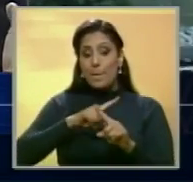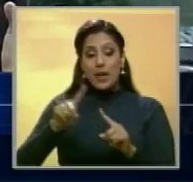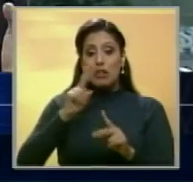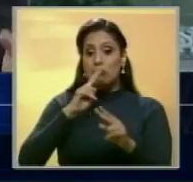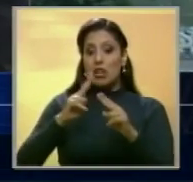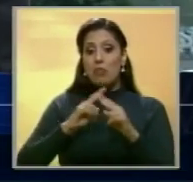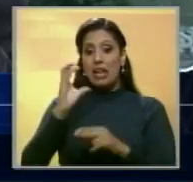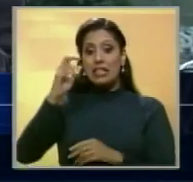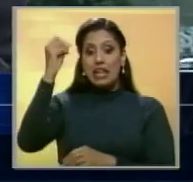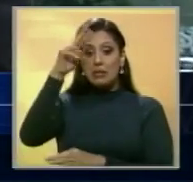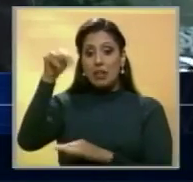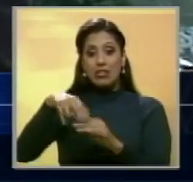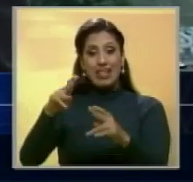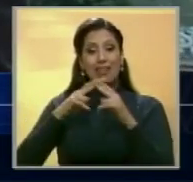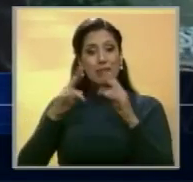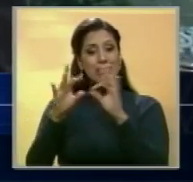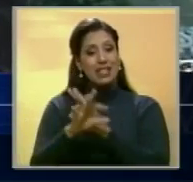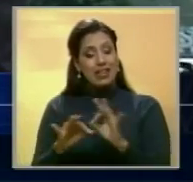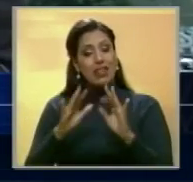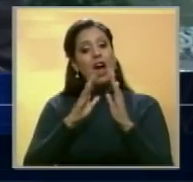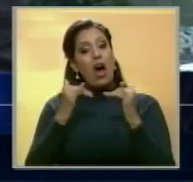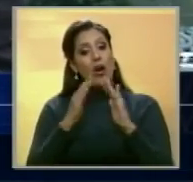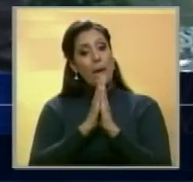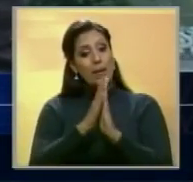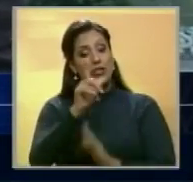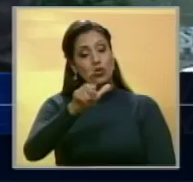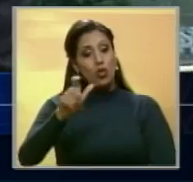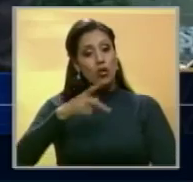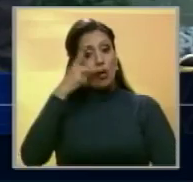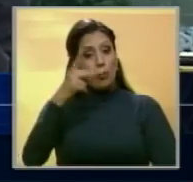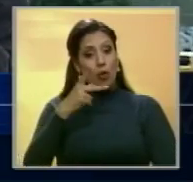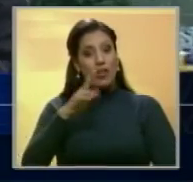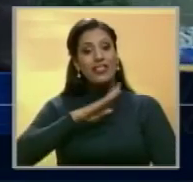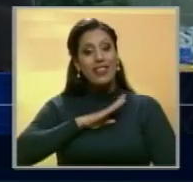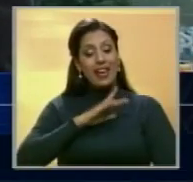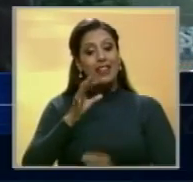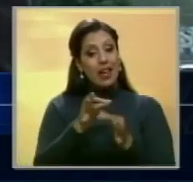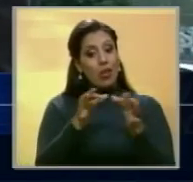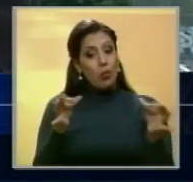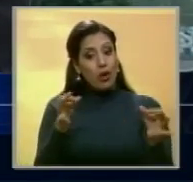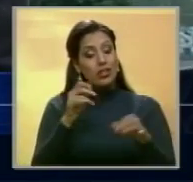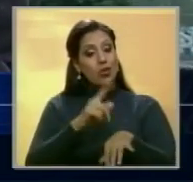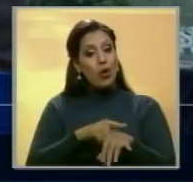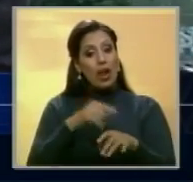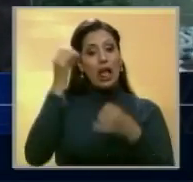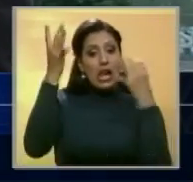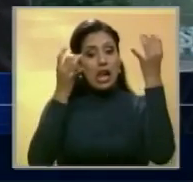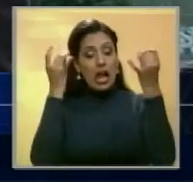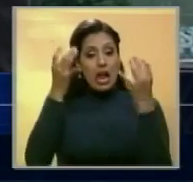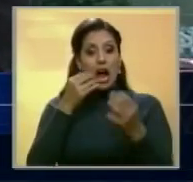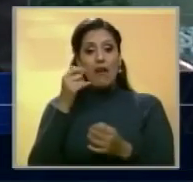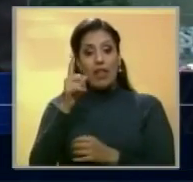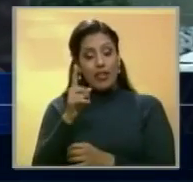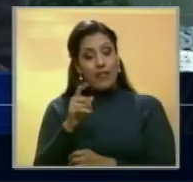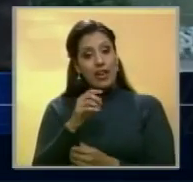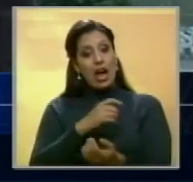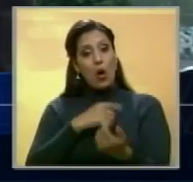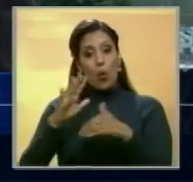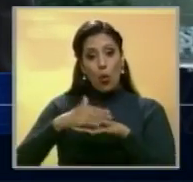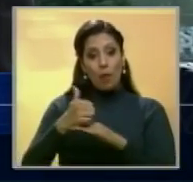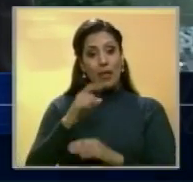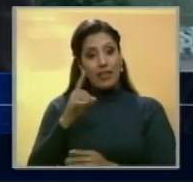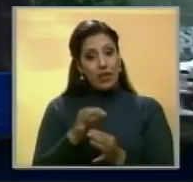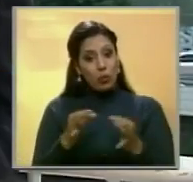obtener respuestas. Por otra parte, le pidió a los personeros políticos tener cordura a la hora de emitir cualquier declaración de carácter